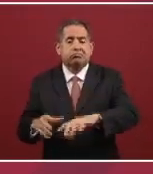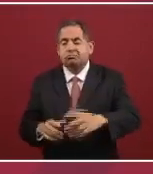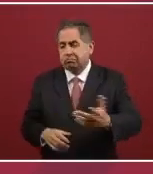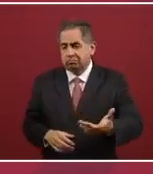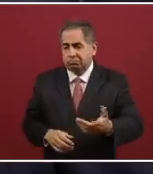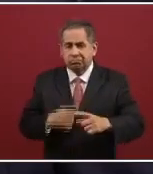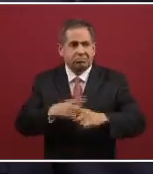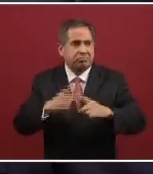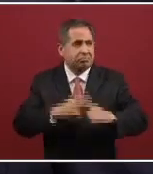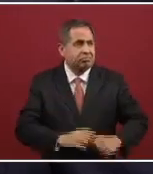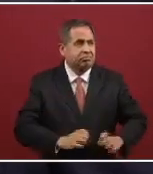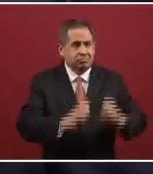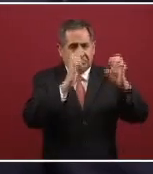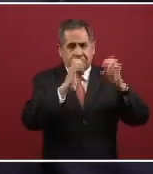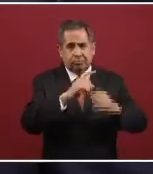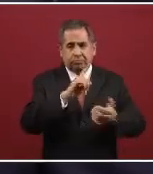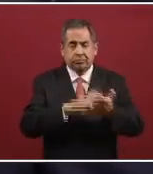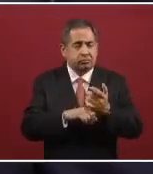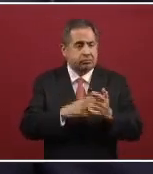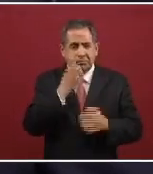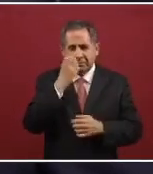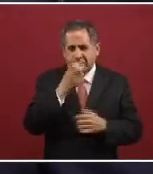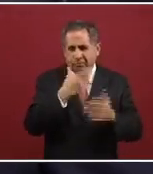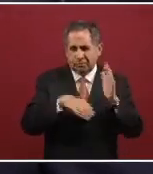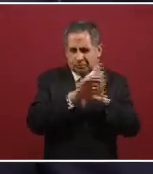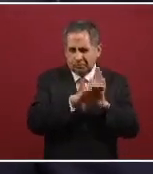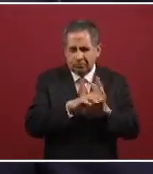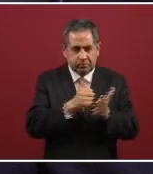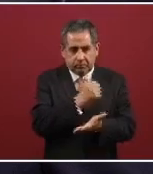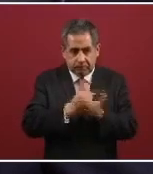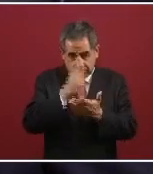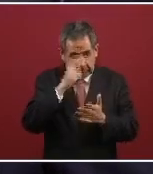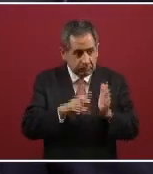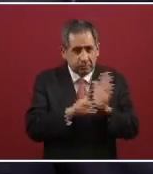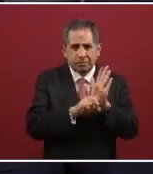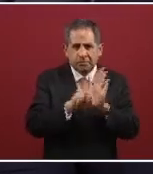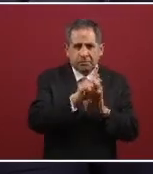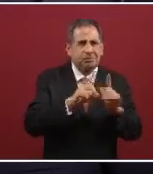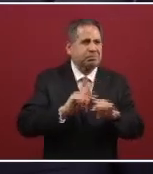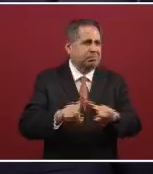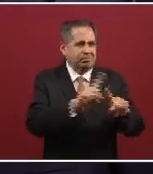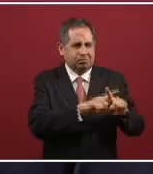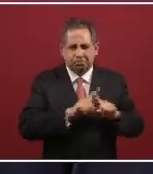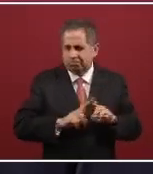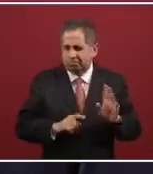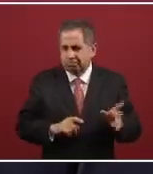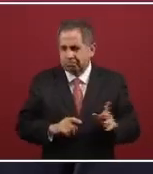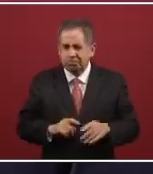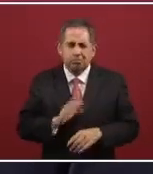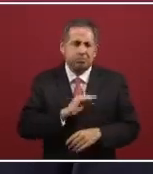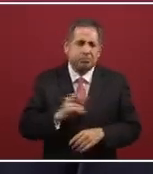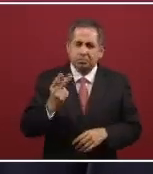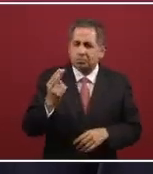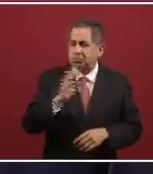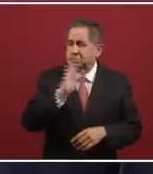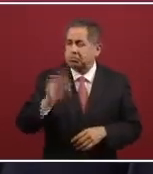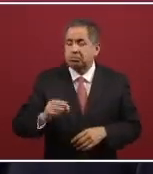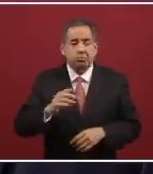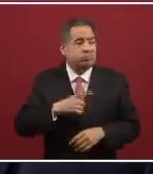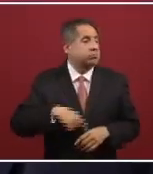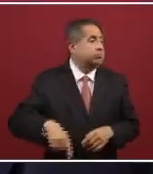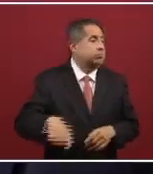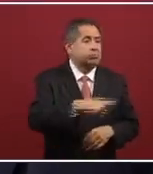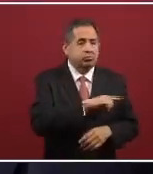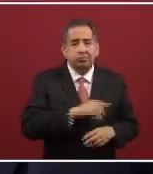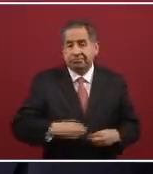los edificios de las unidades habitacionales. Aquí en la ciudad, como un 25% de la